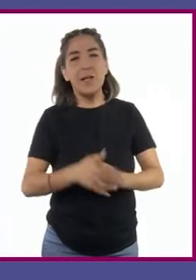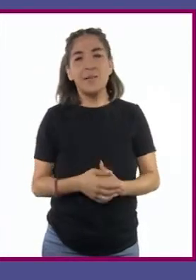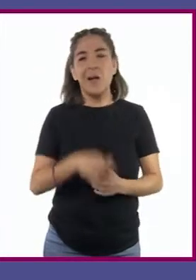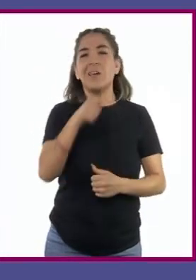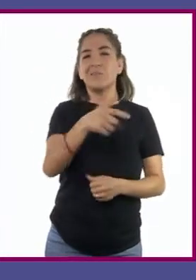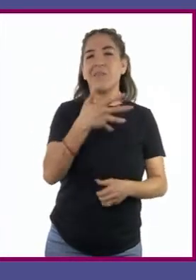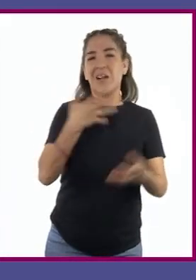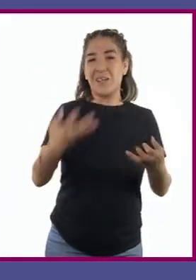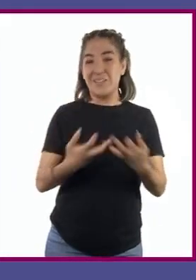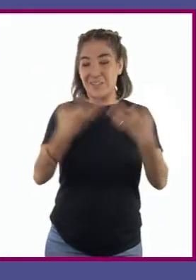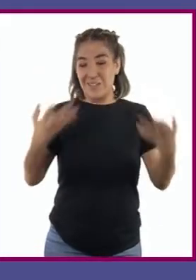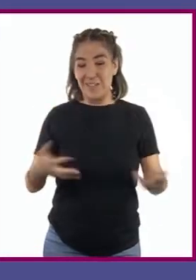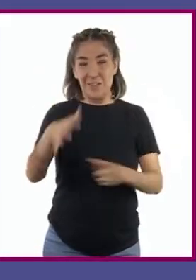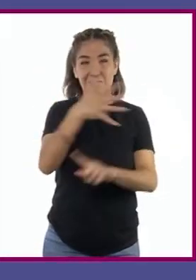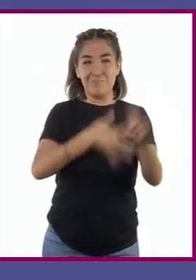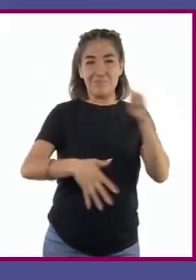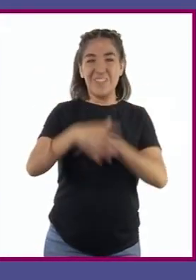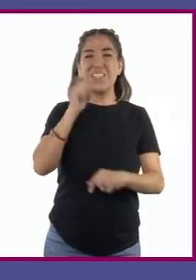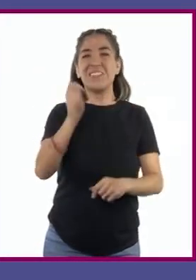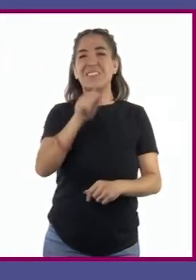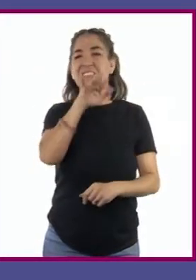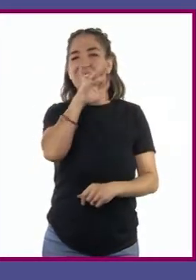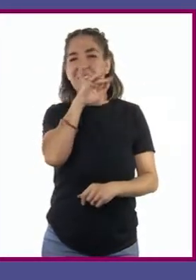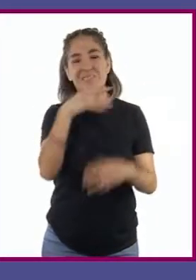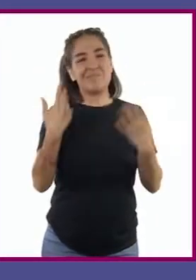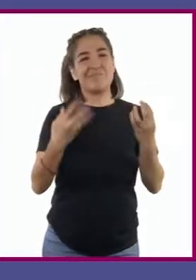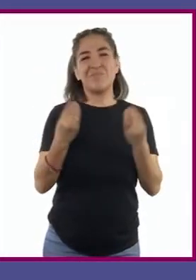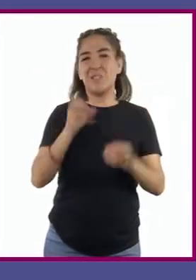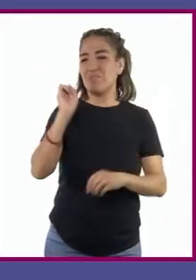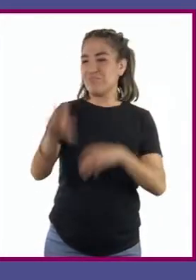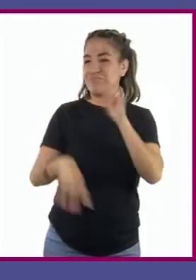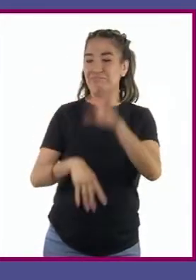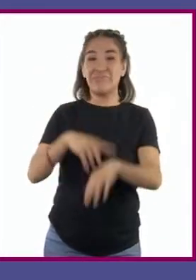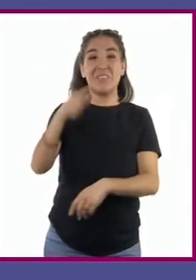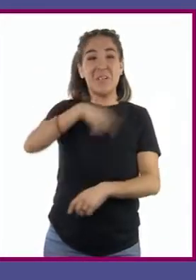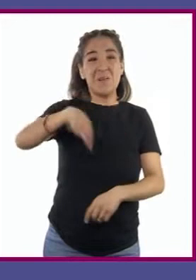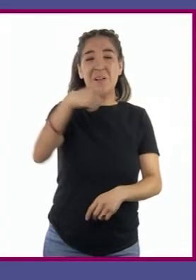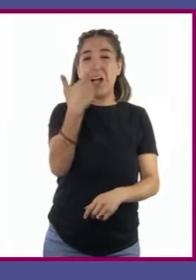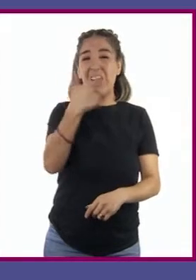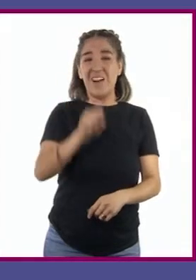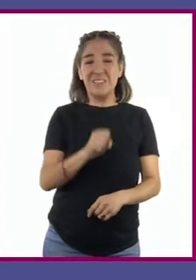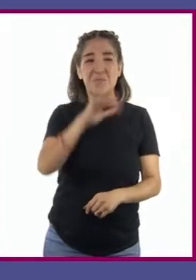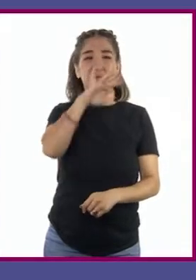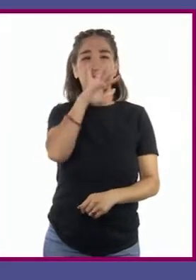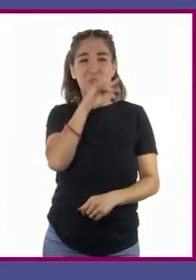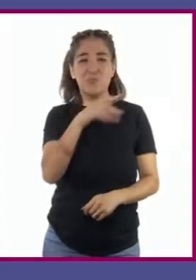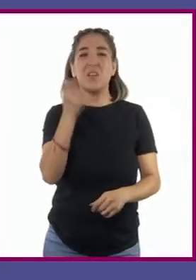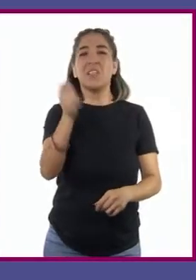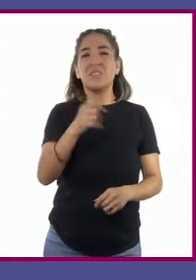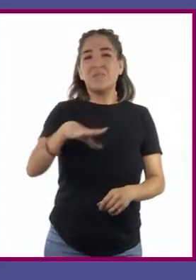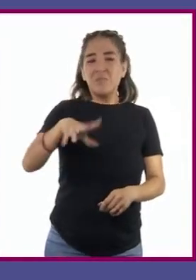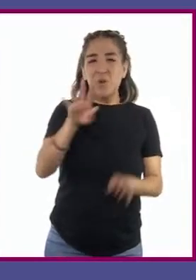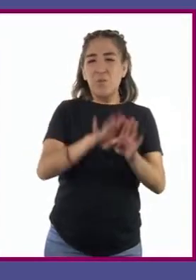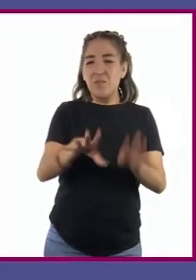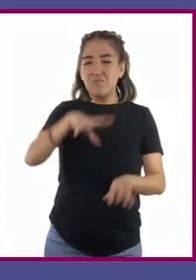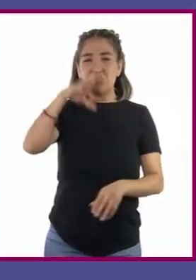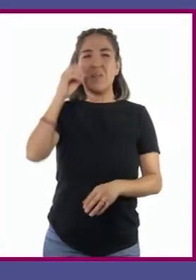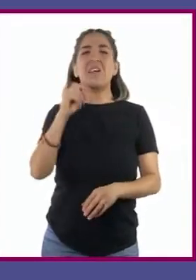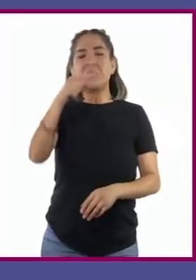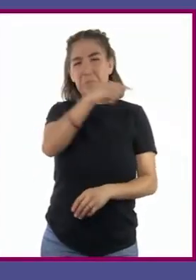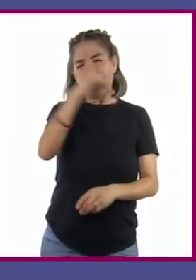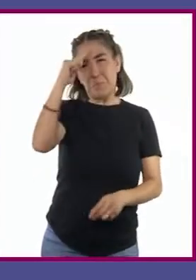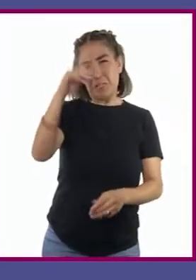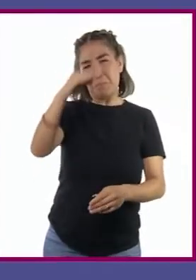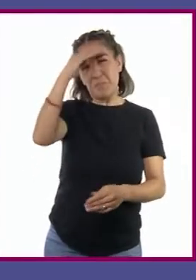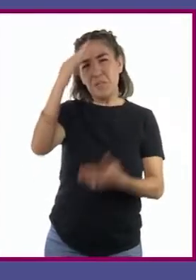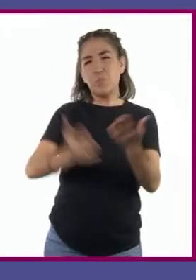un terreno en nuestra comunidad que contamina un buen, donde respiramos gases contaminantes y que él propone un relleno sanitario para